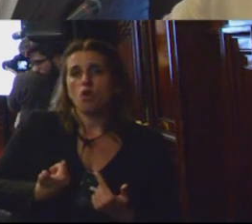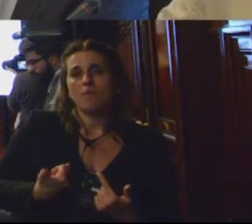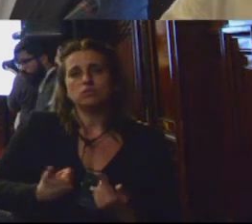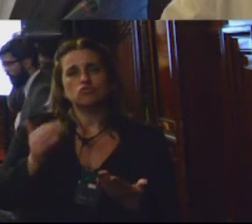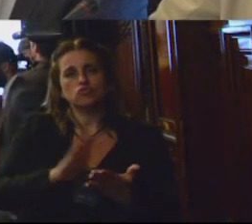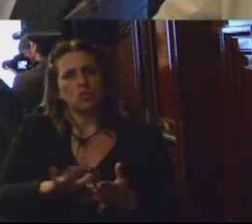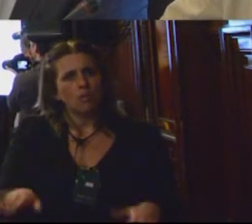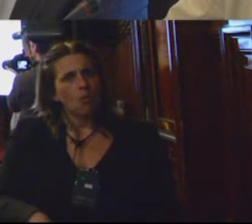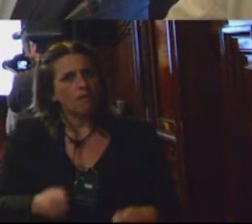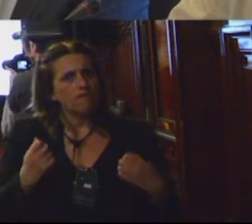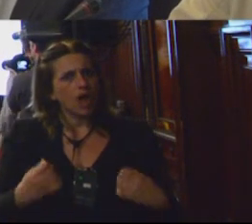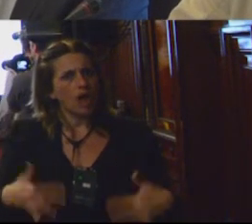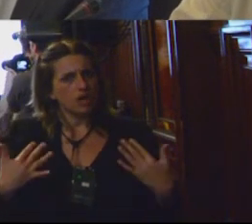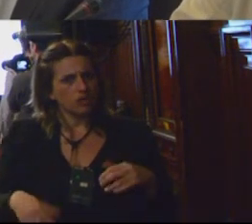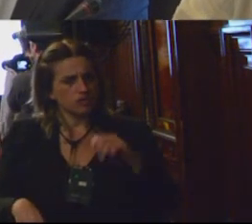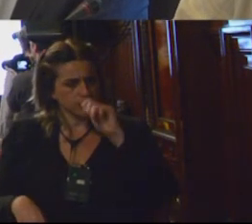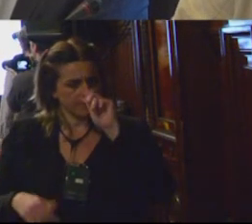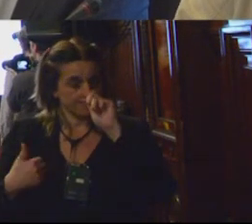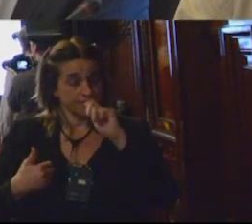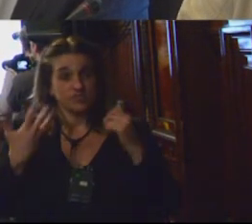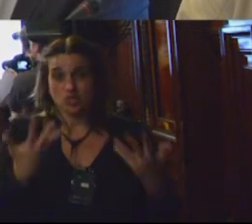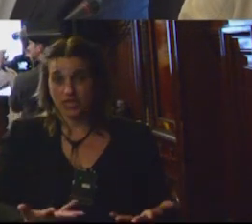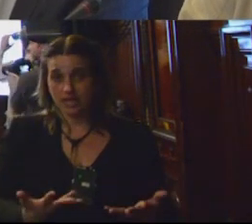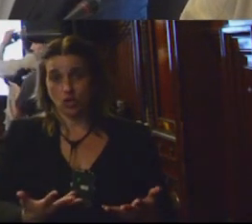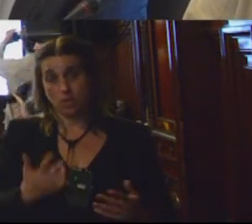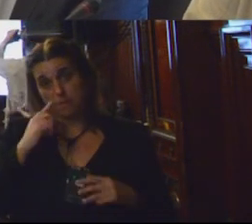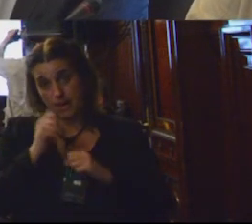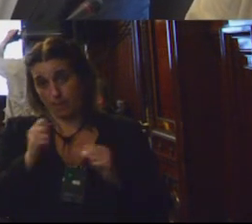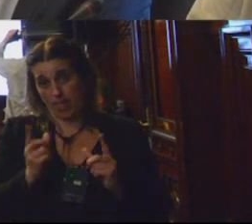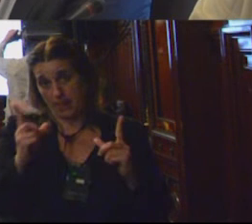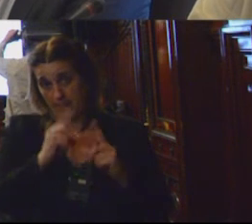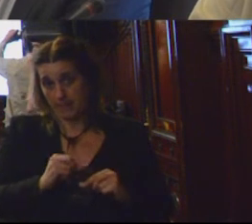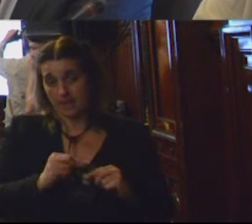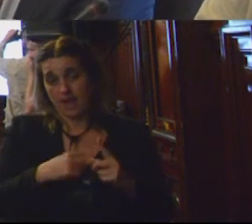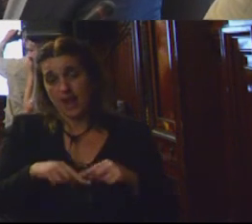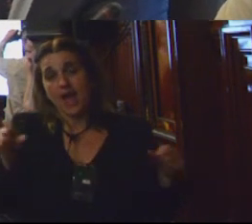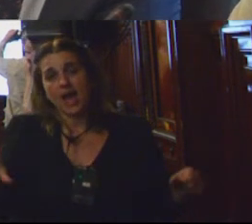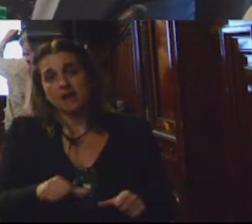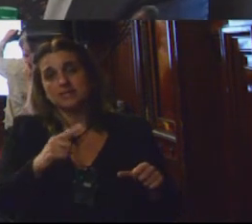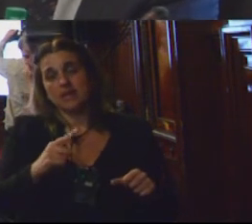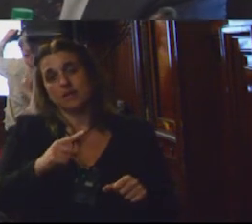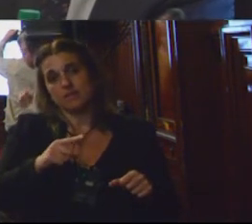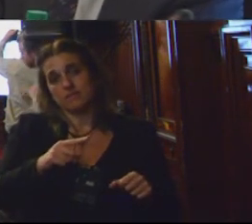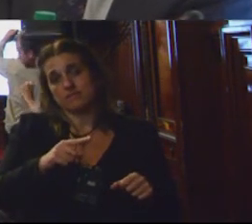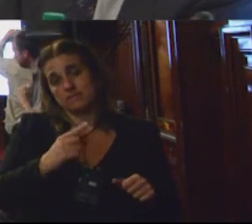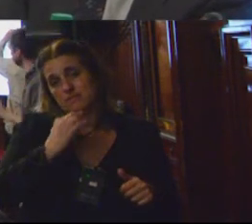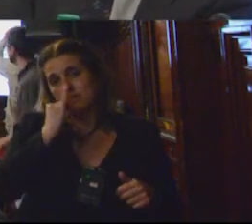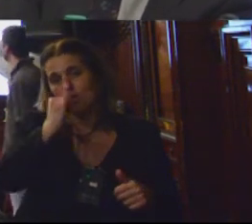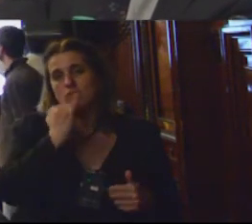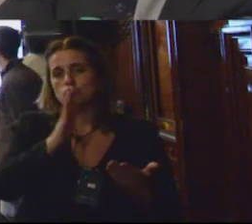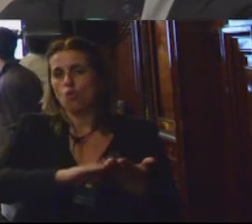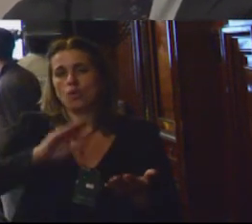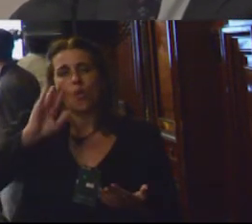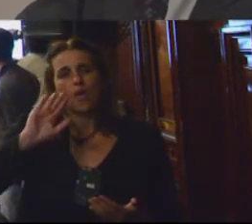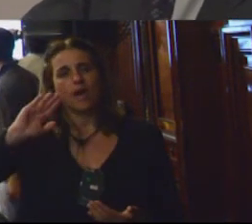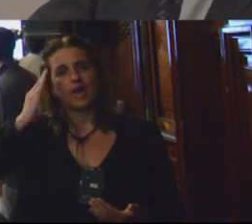tan valiosa. Quiero, para concluir, hacer una mención de